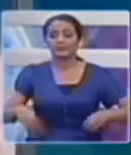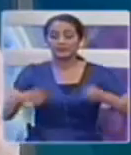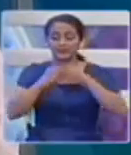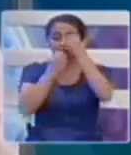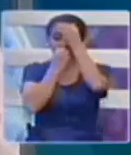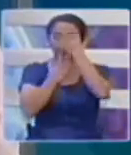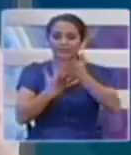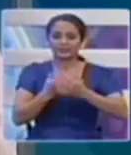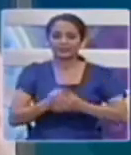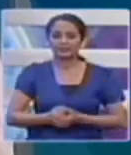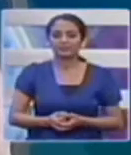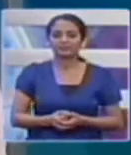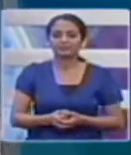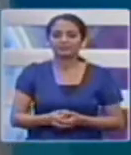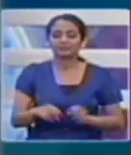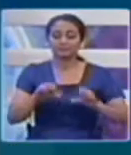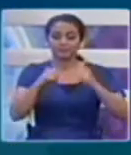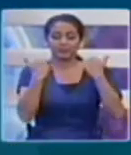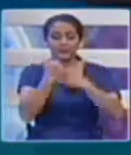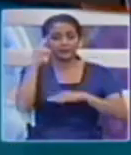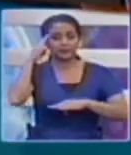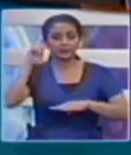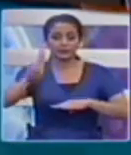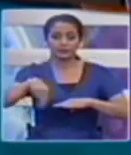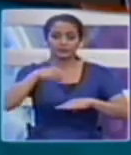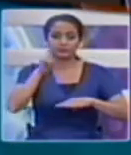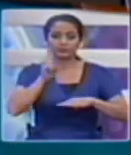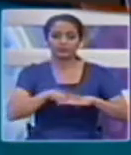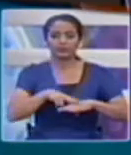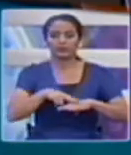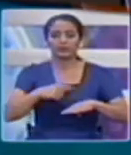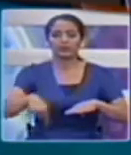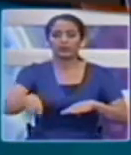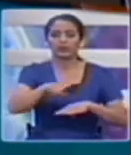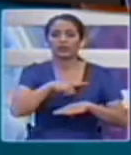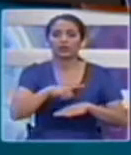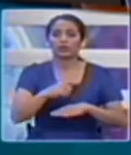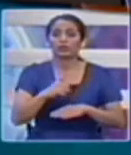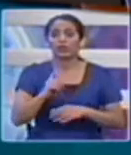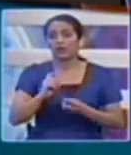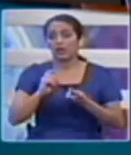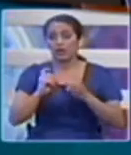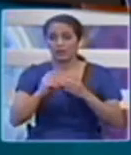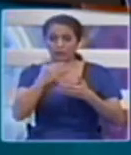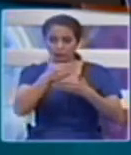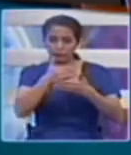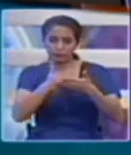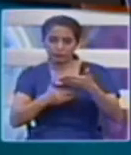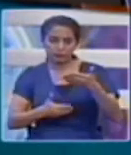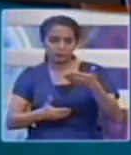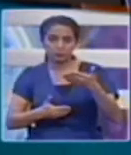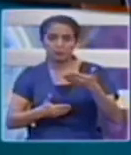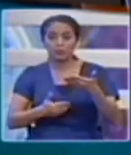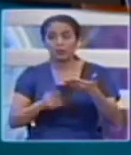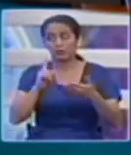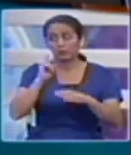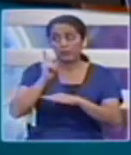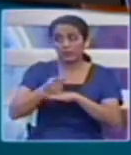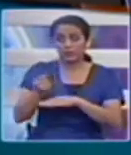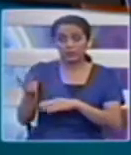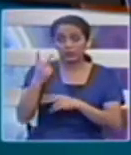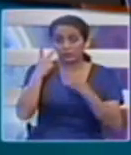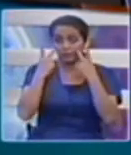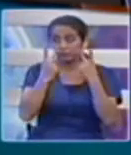Información, en el Pleno de la Asamblea Nacional no se dio paso al cambio de orden del día para analizar un pedido de juicio político al fiscal general del Estado,